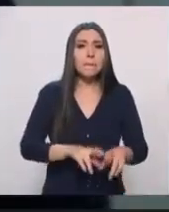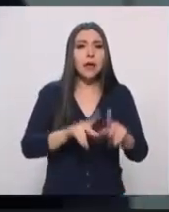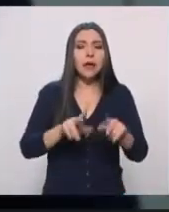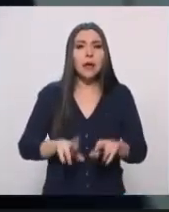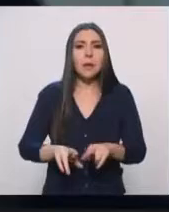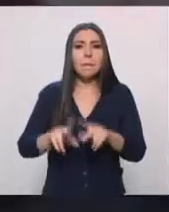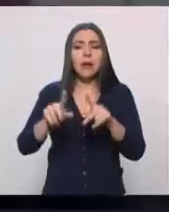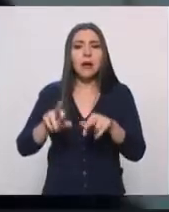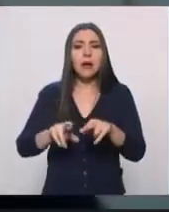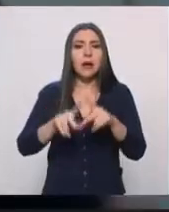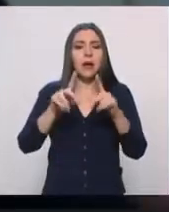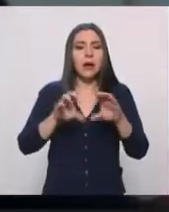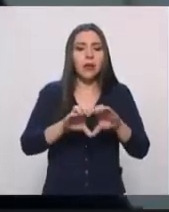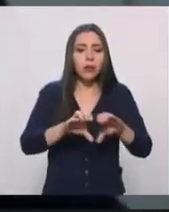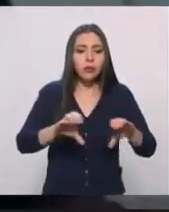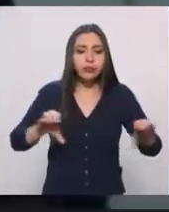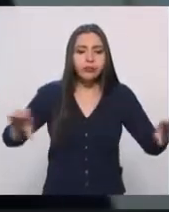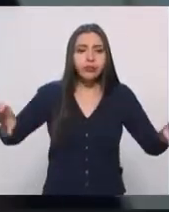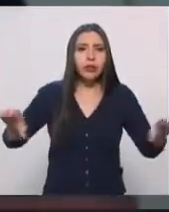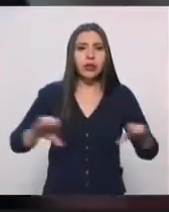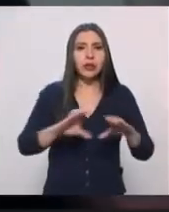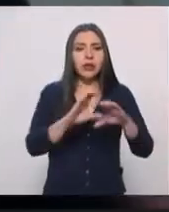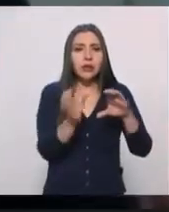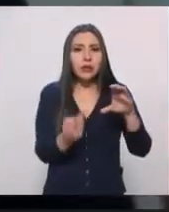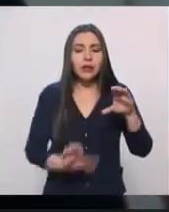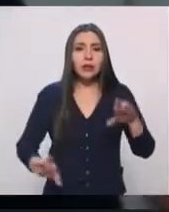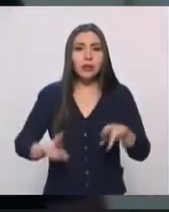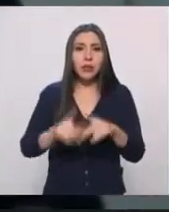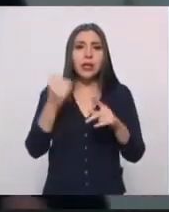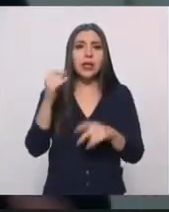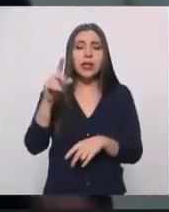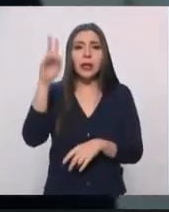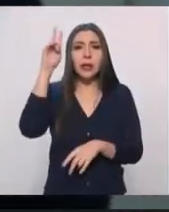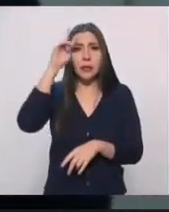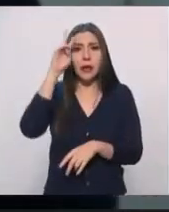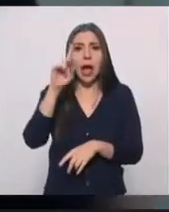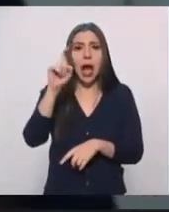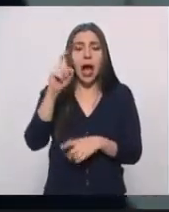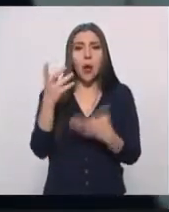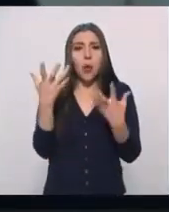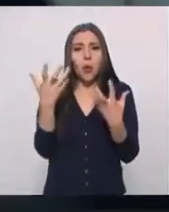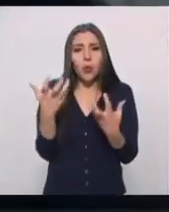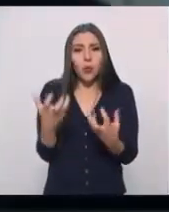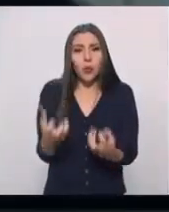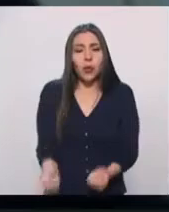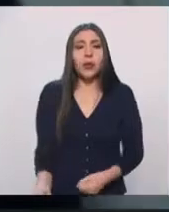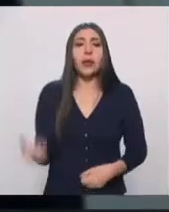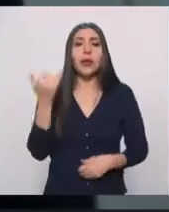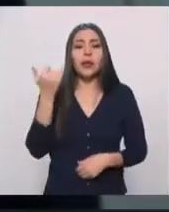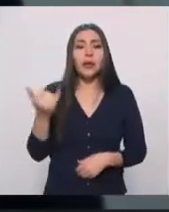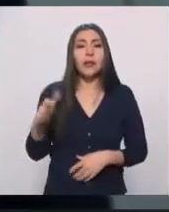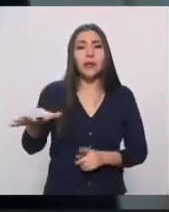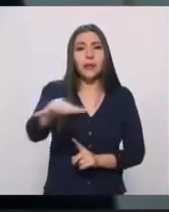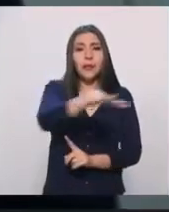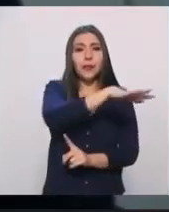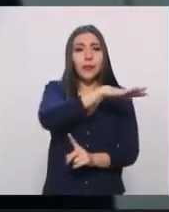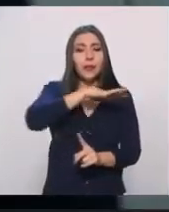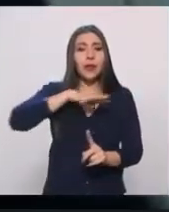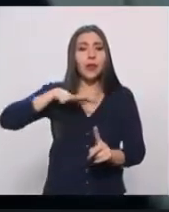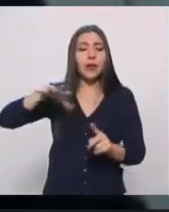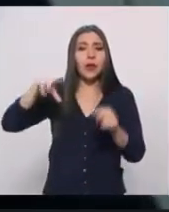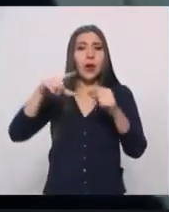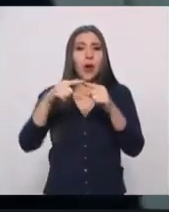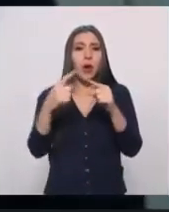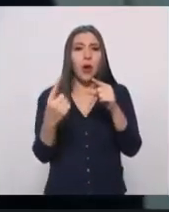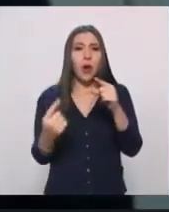chupa el agua. Y la otra característica es que acidifican sus hojas, que al caer acidifican los alrededores de